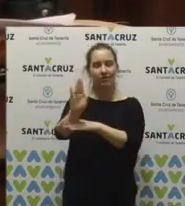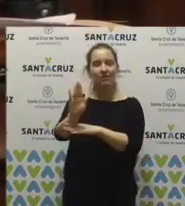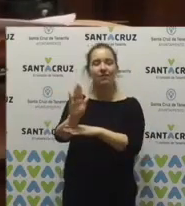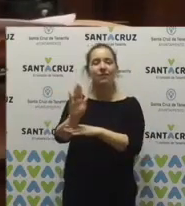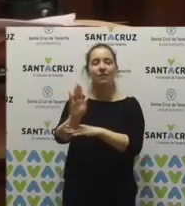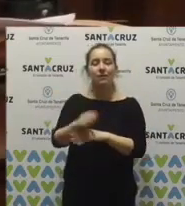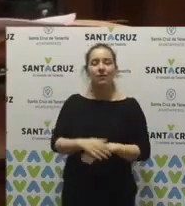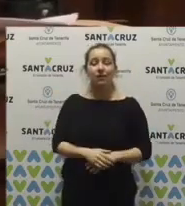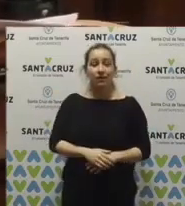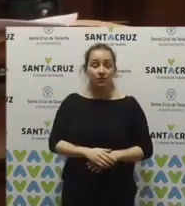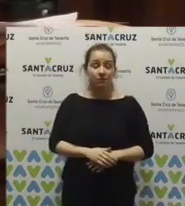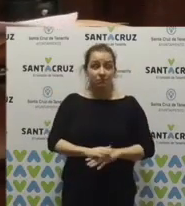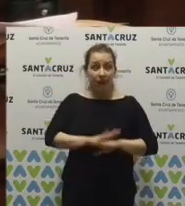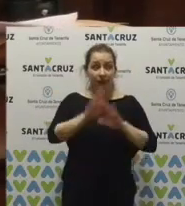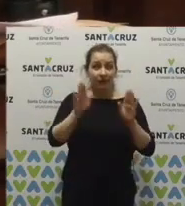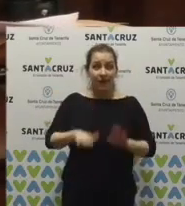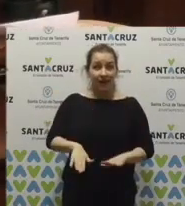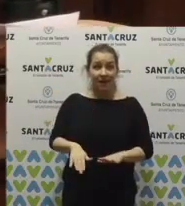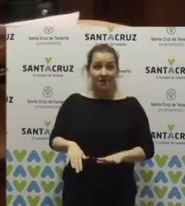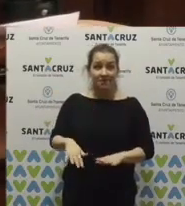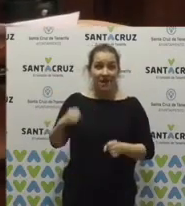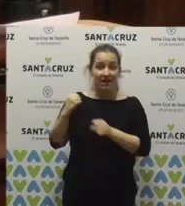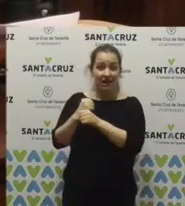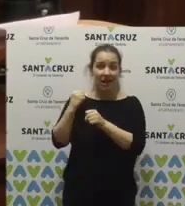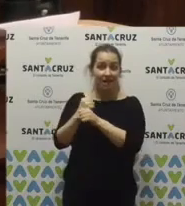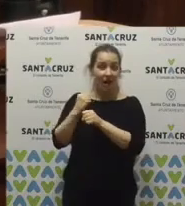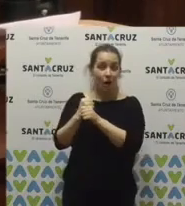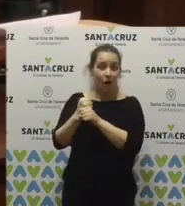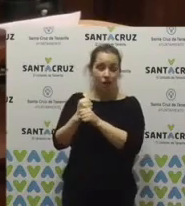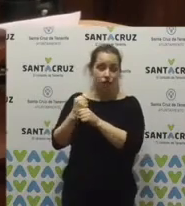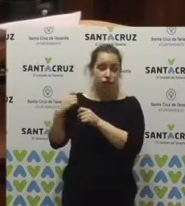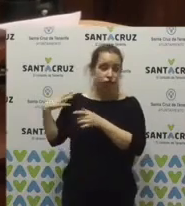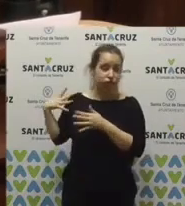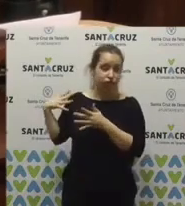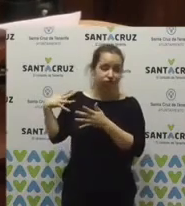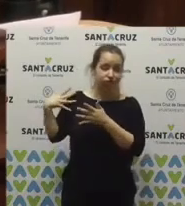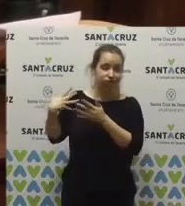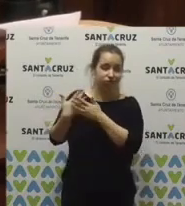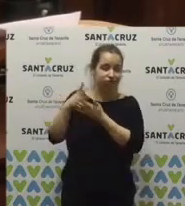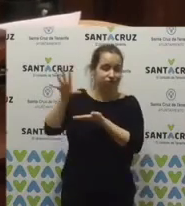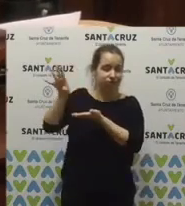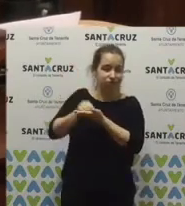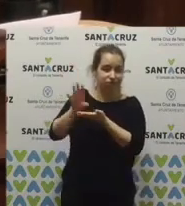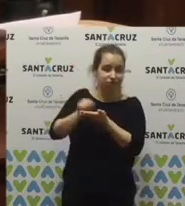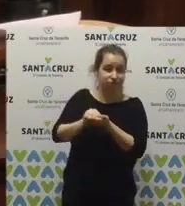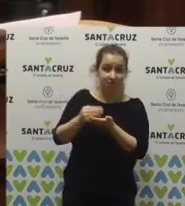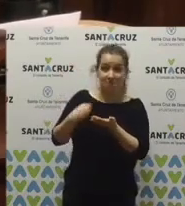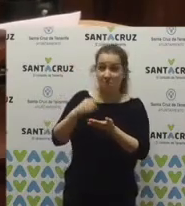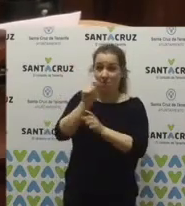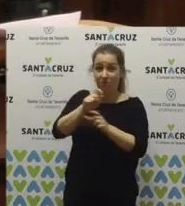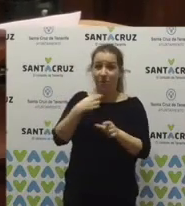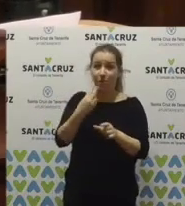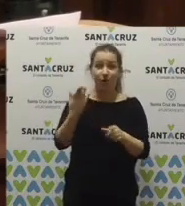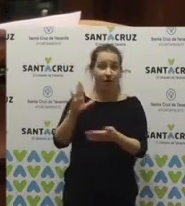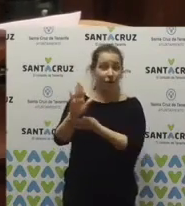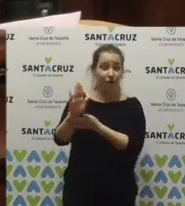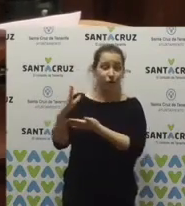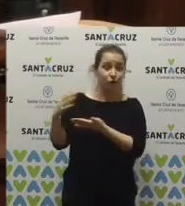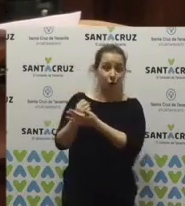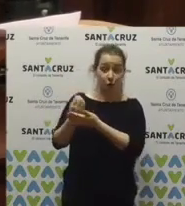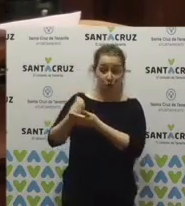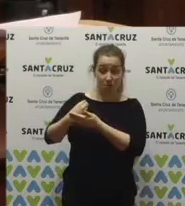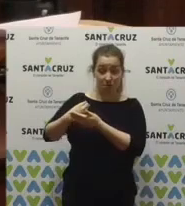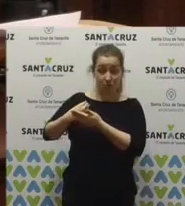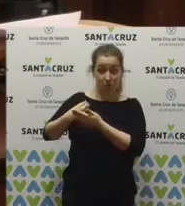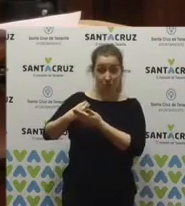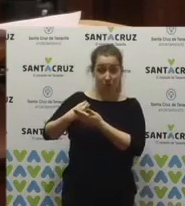culminación del trabajo que se acordó por todos los portavoces cuando se decretó el estado de alarma a partir